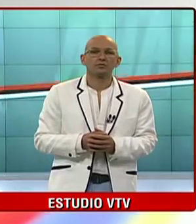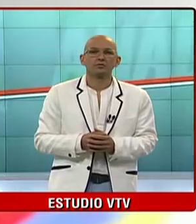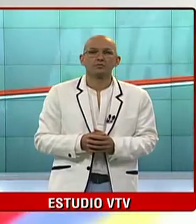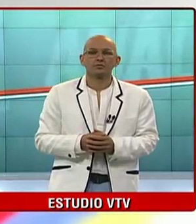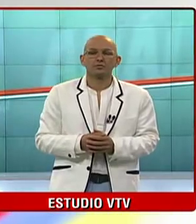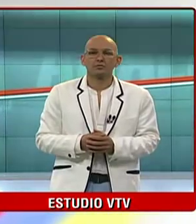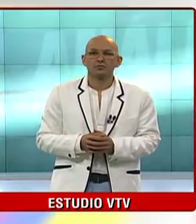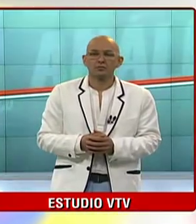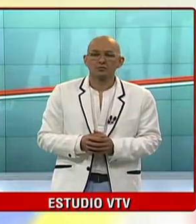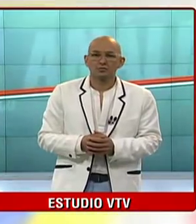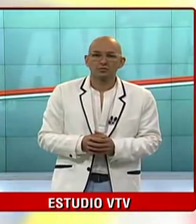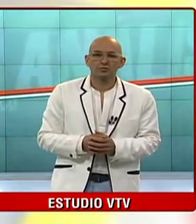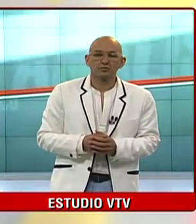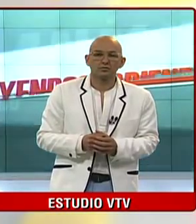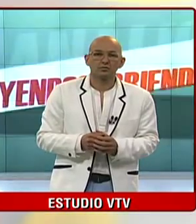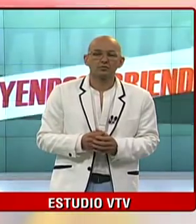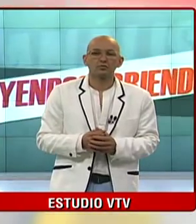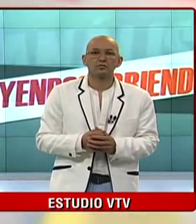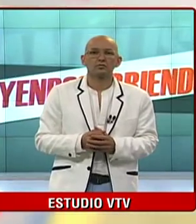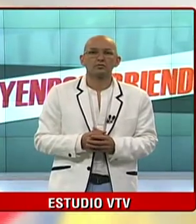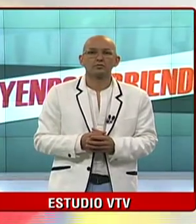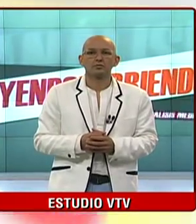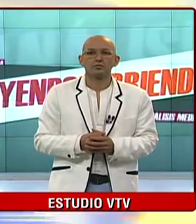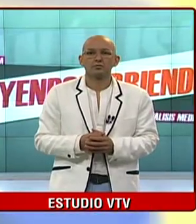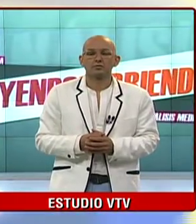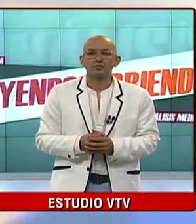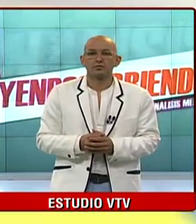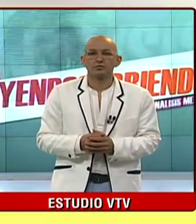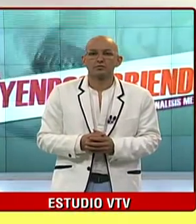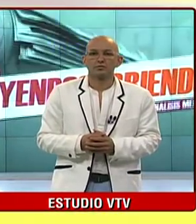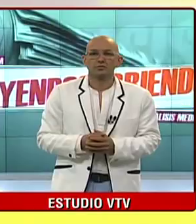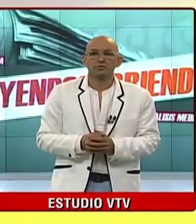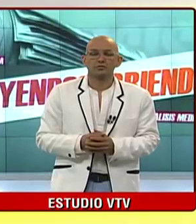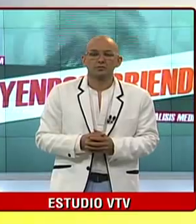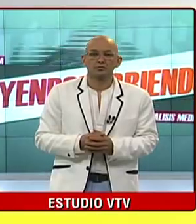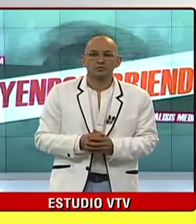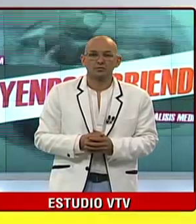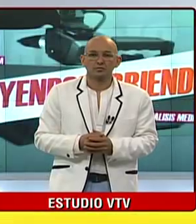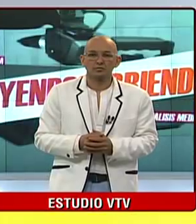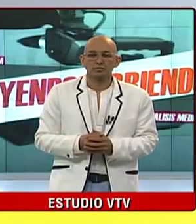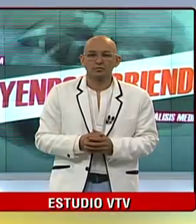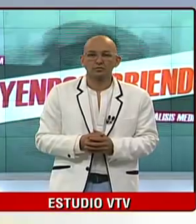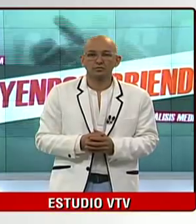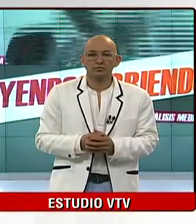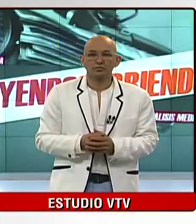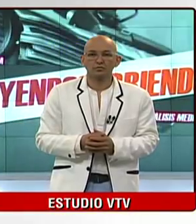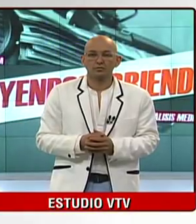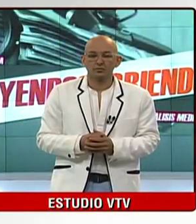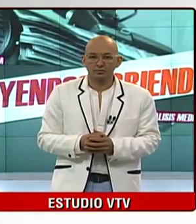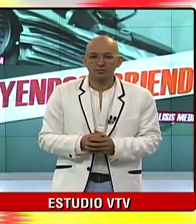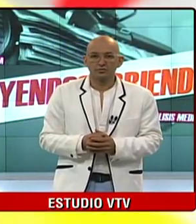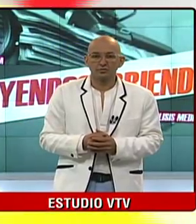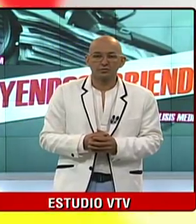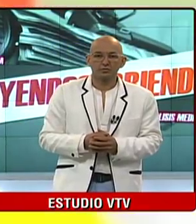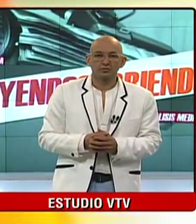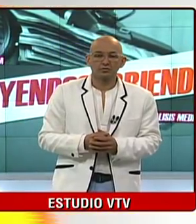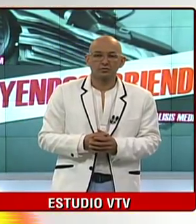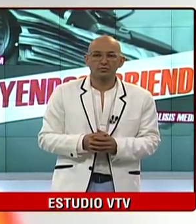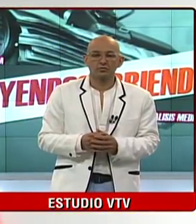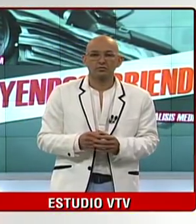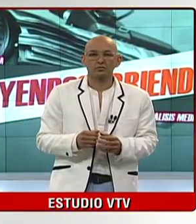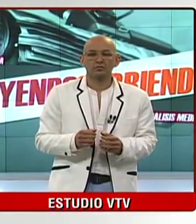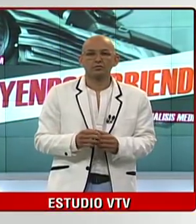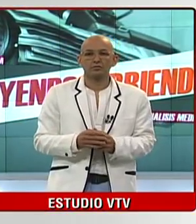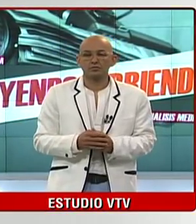política y comunicacionalmente esta